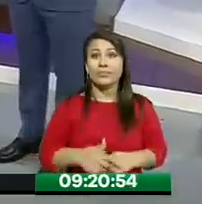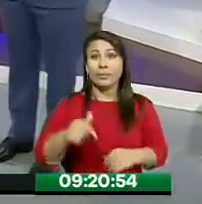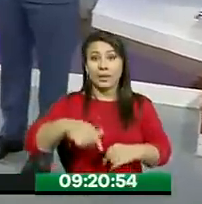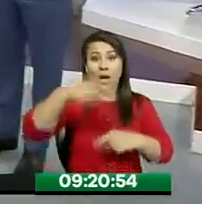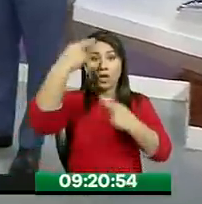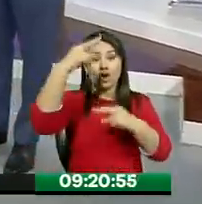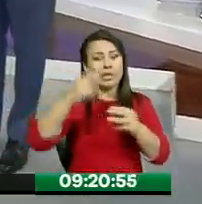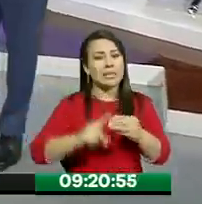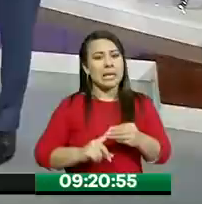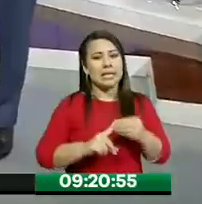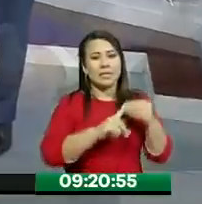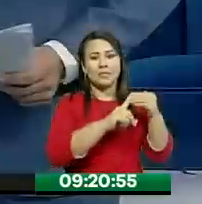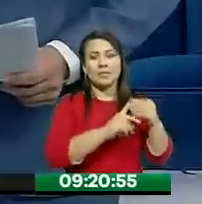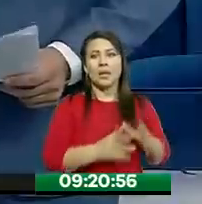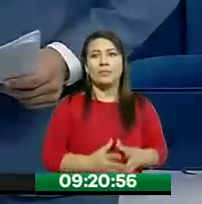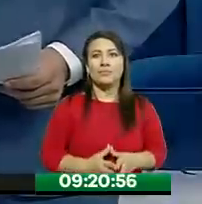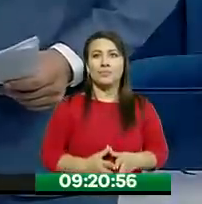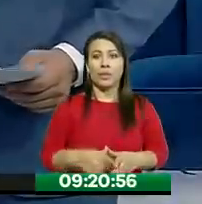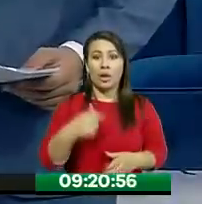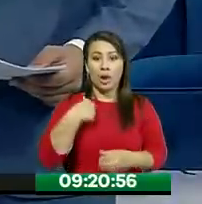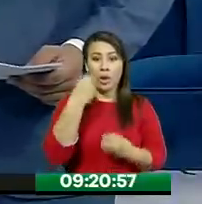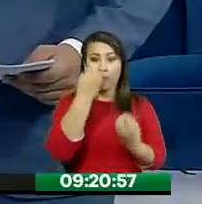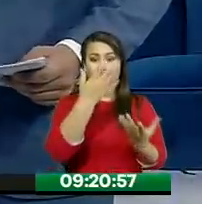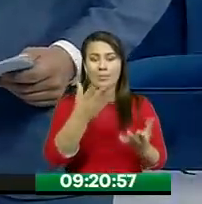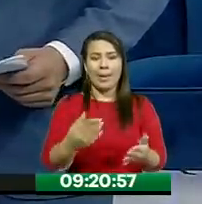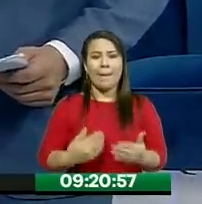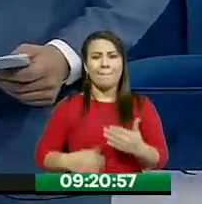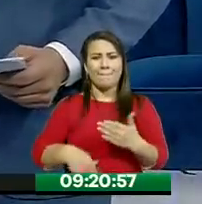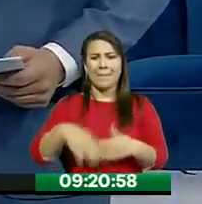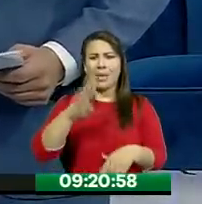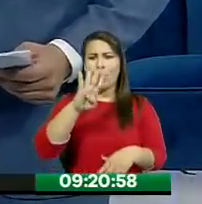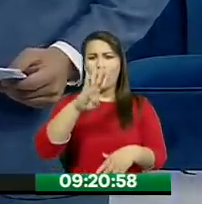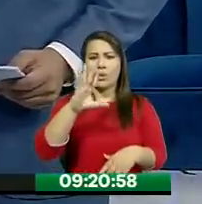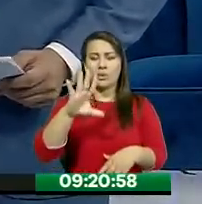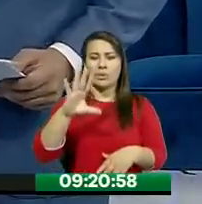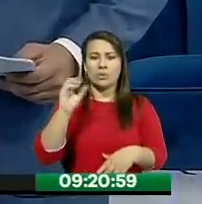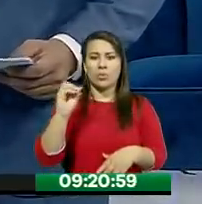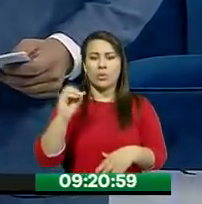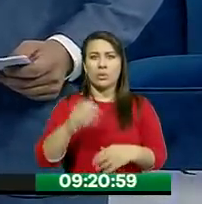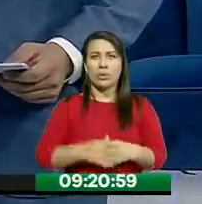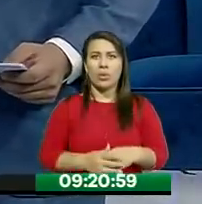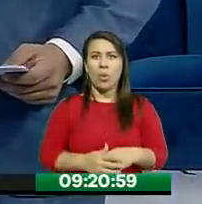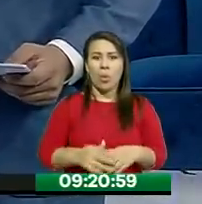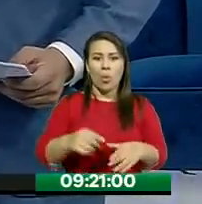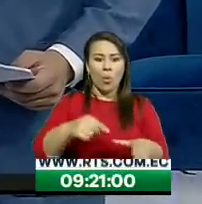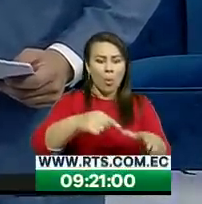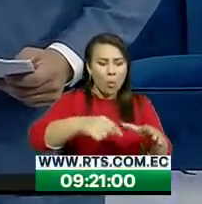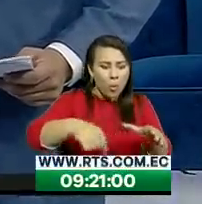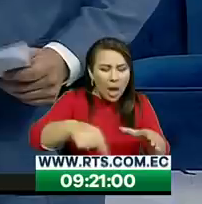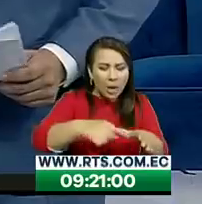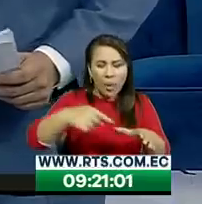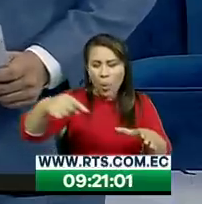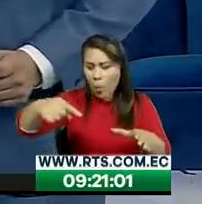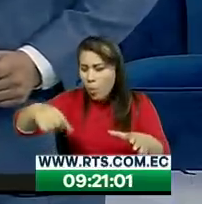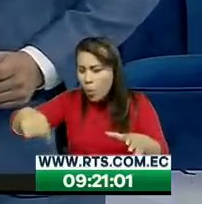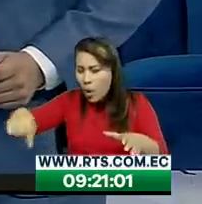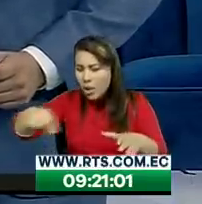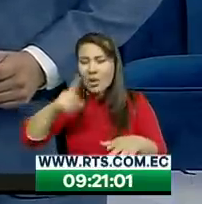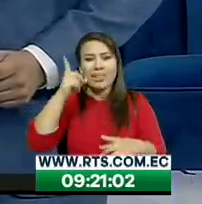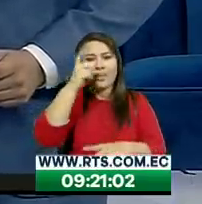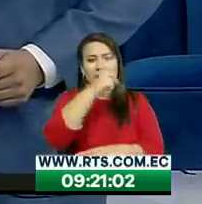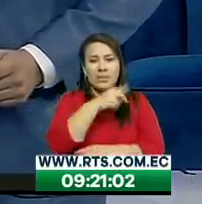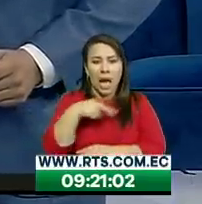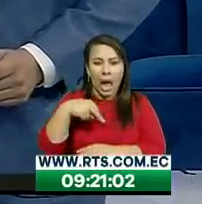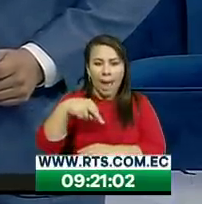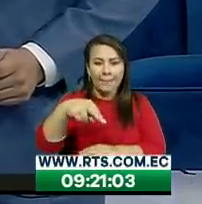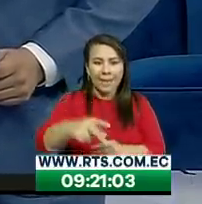madería. En nuestra segunda entrega les contaremos la situación en Mataje, quiénes pueden ingresar y qué ha pasado con el cuartel policial luego